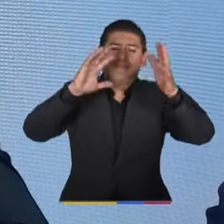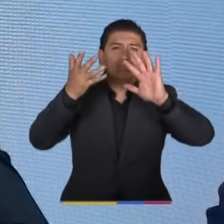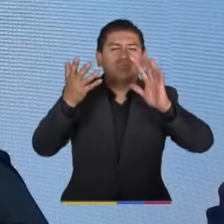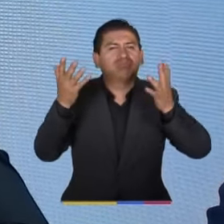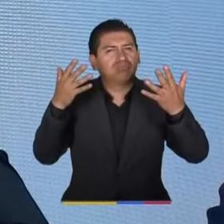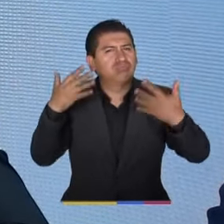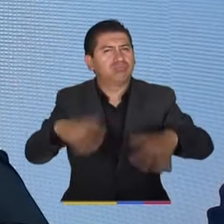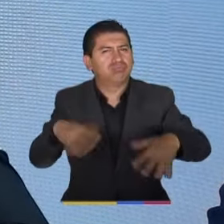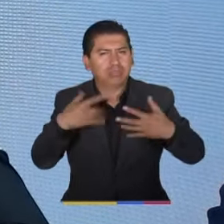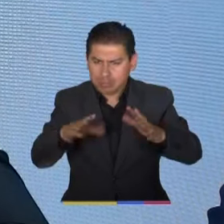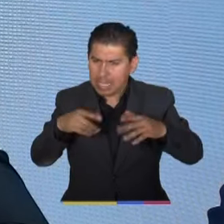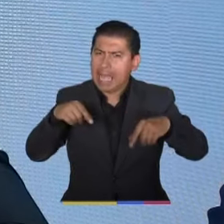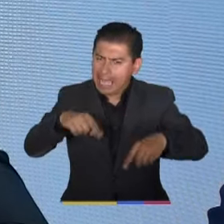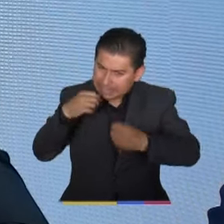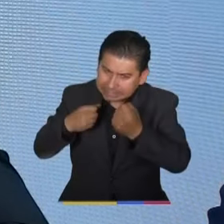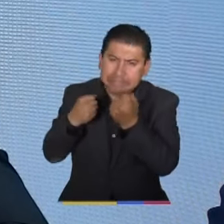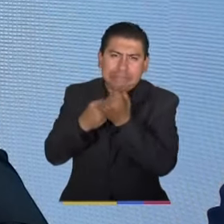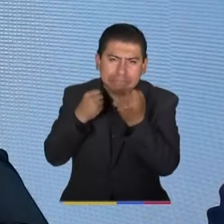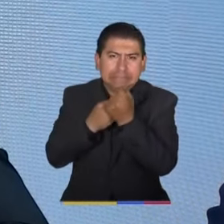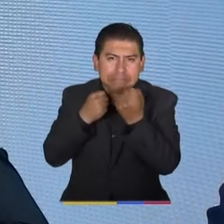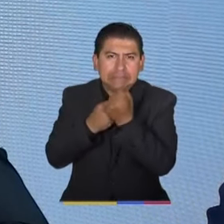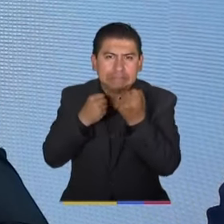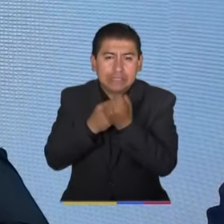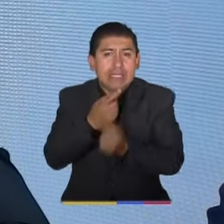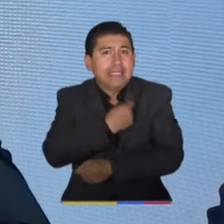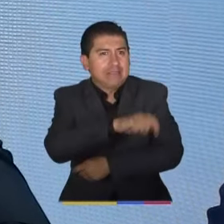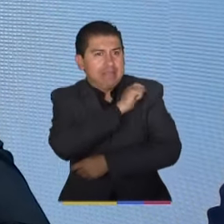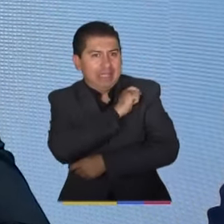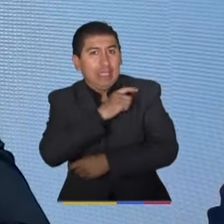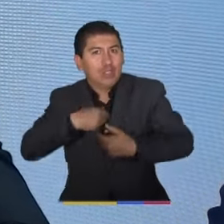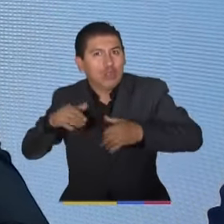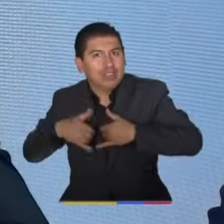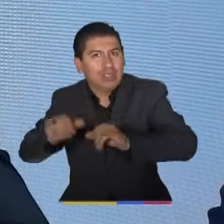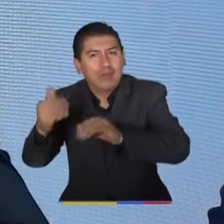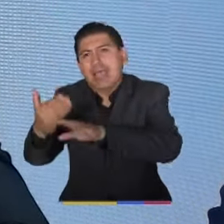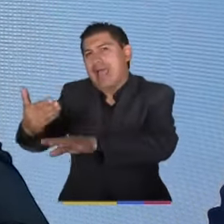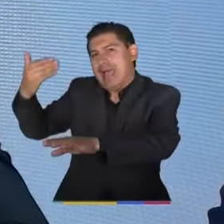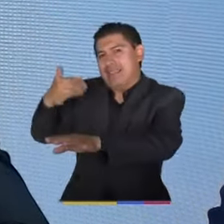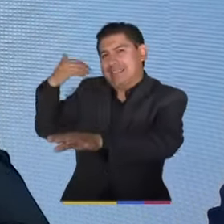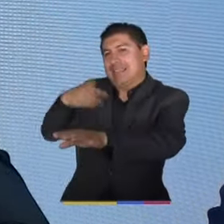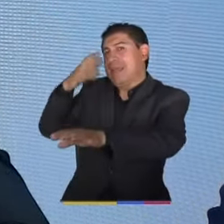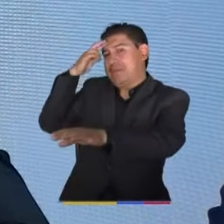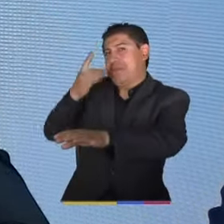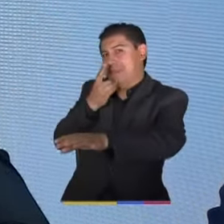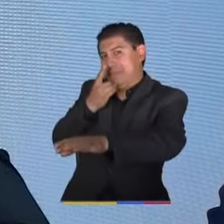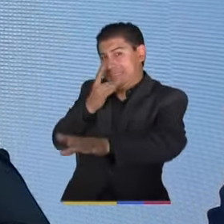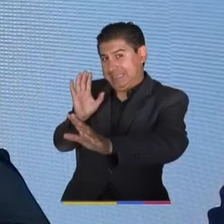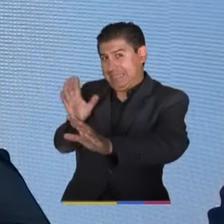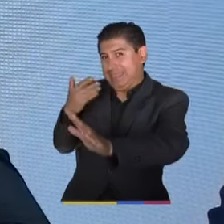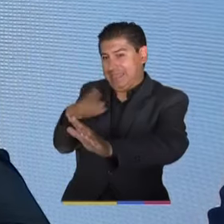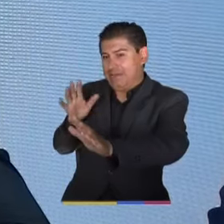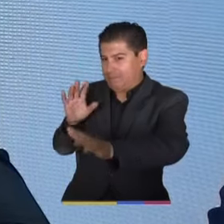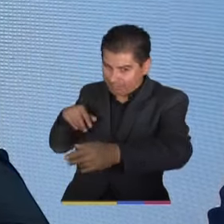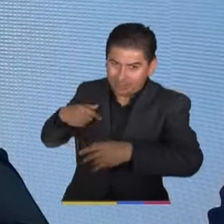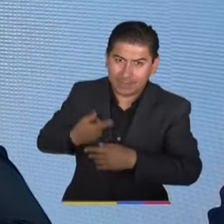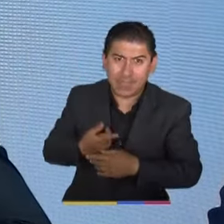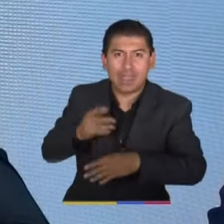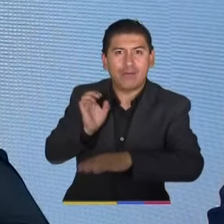España continuará el trabajo realizado no solo por Ecuador, sino por República